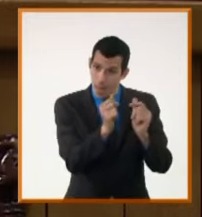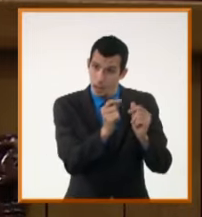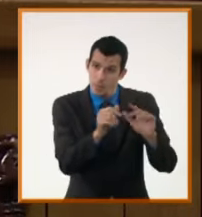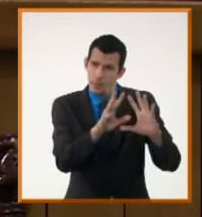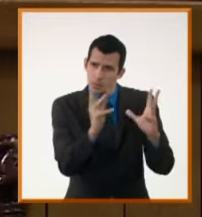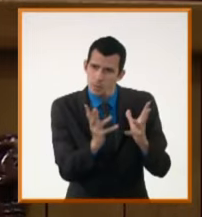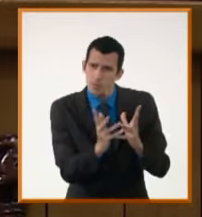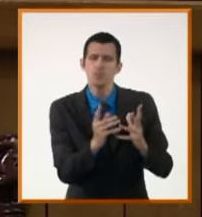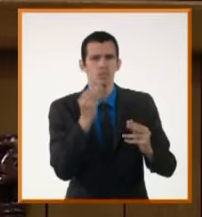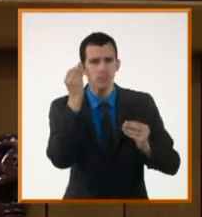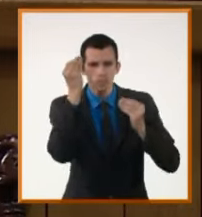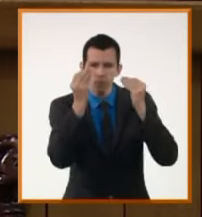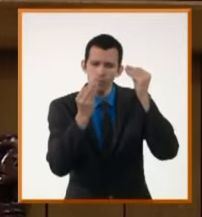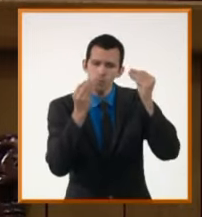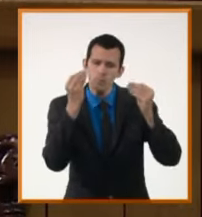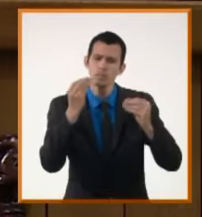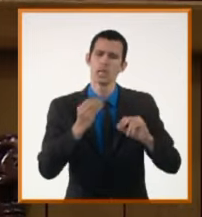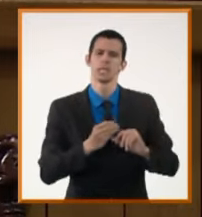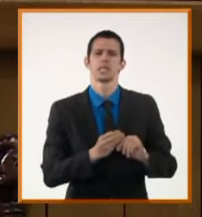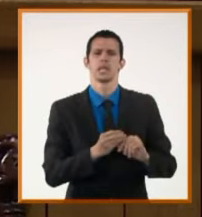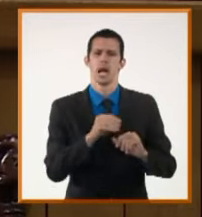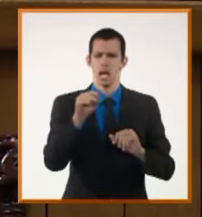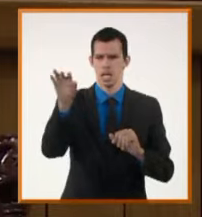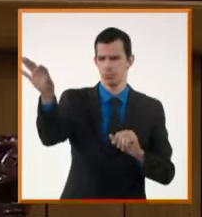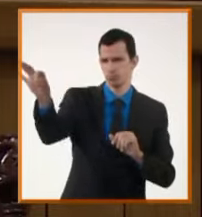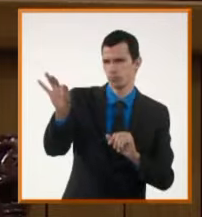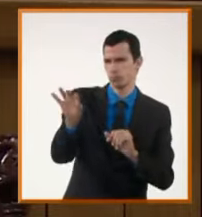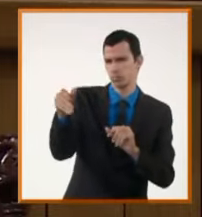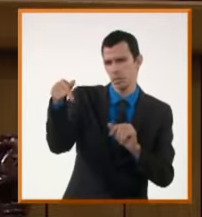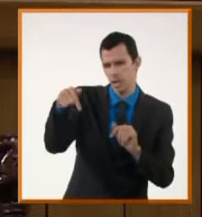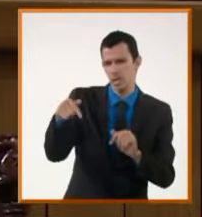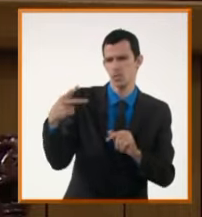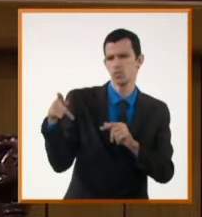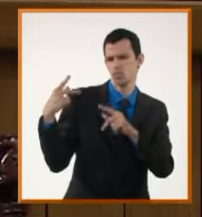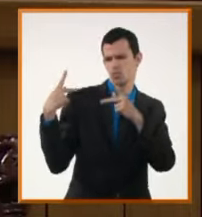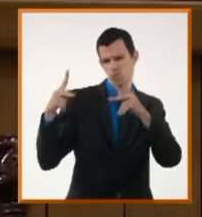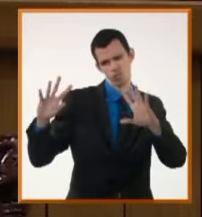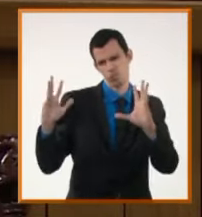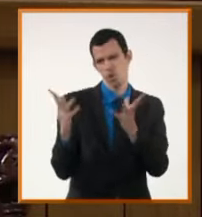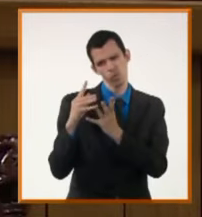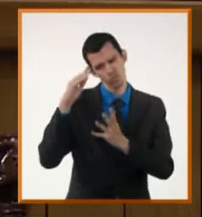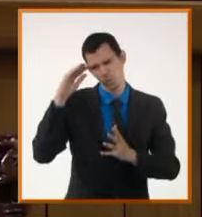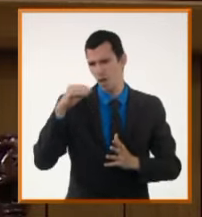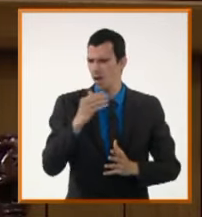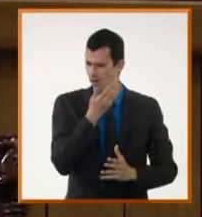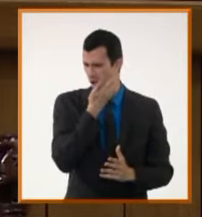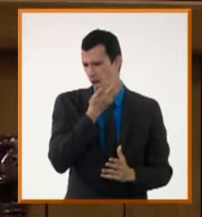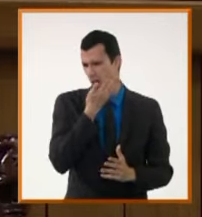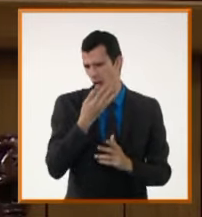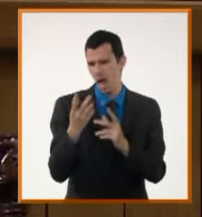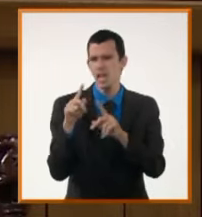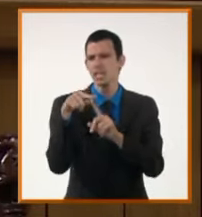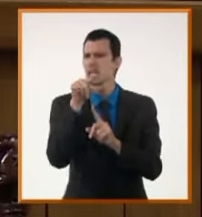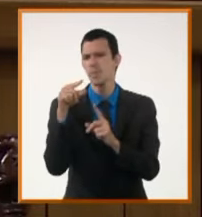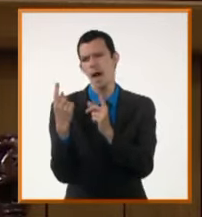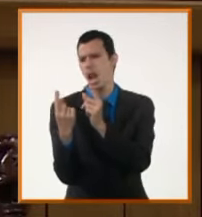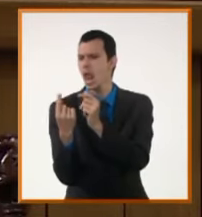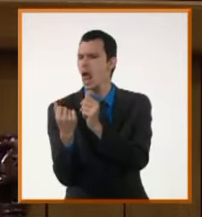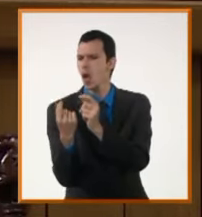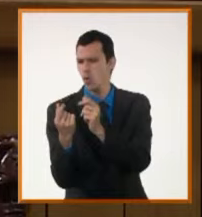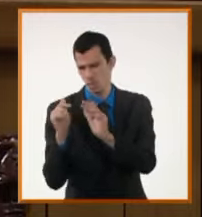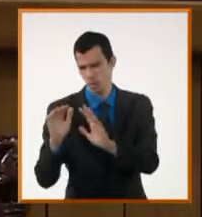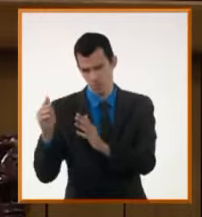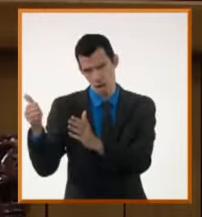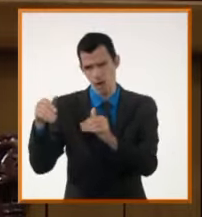escuchando expertos. Y ahora, recientemente, el Pleno aprobó un subgrupo